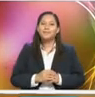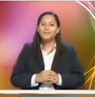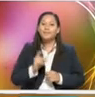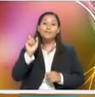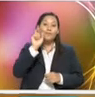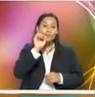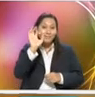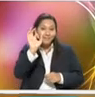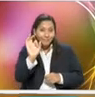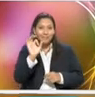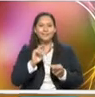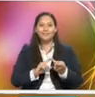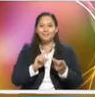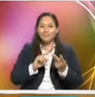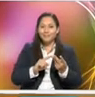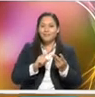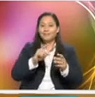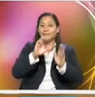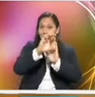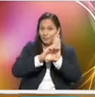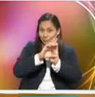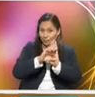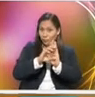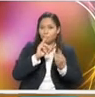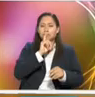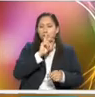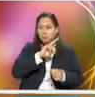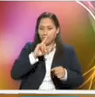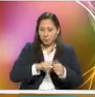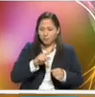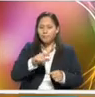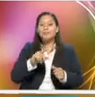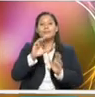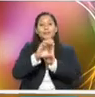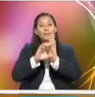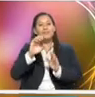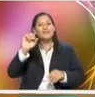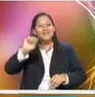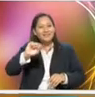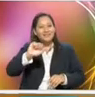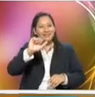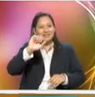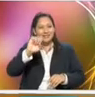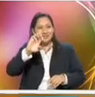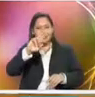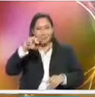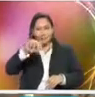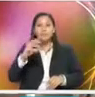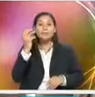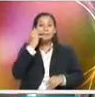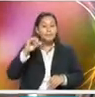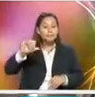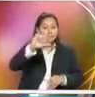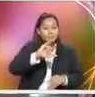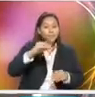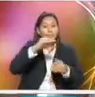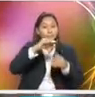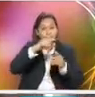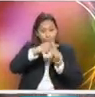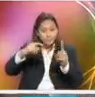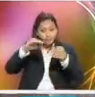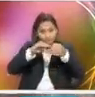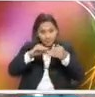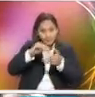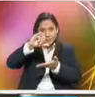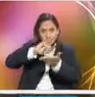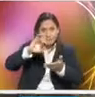de tomates cherries, 4 rebanadas gruesas de jamón, 2 rebanadas de jamón serrano, 3 cucharadas de vinagre y media taza de aceite